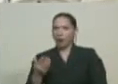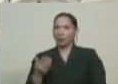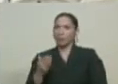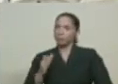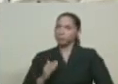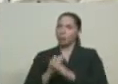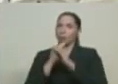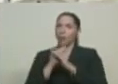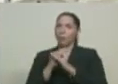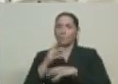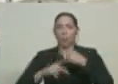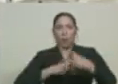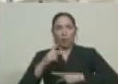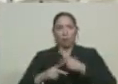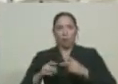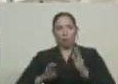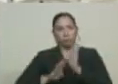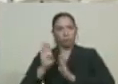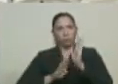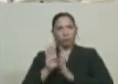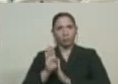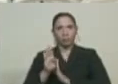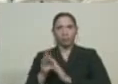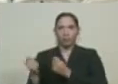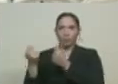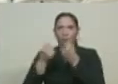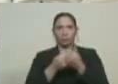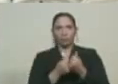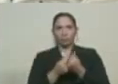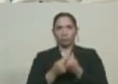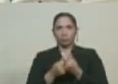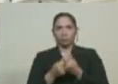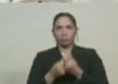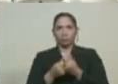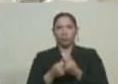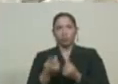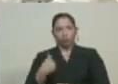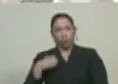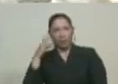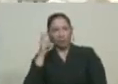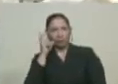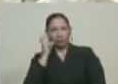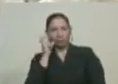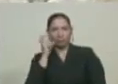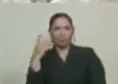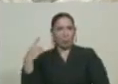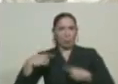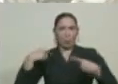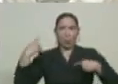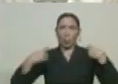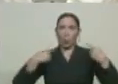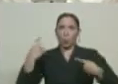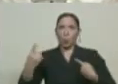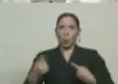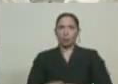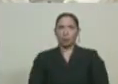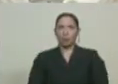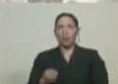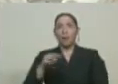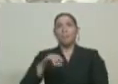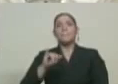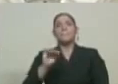prosperidad y de crecimiento económico. Hoy salió, por cierto, enloquecido, Mike Pence.